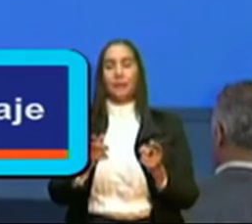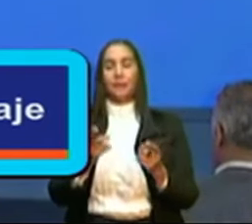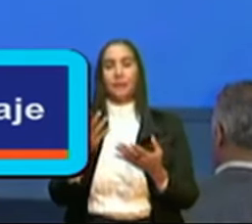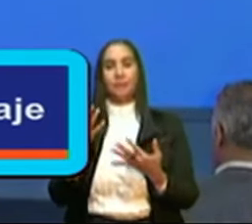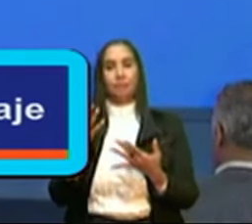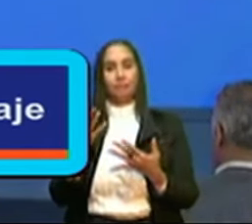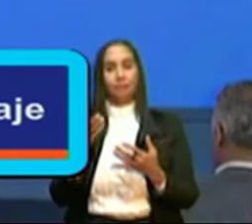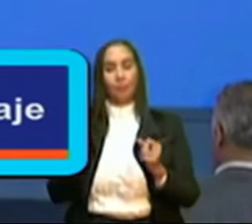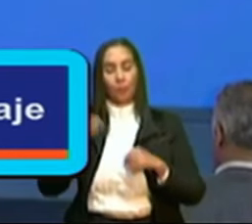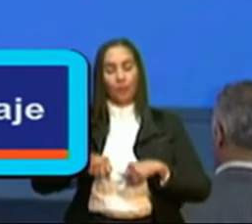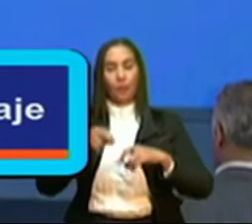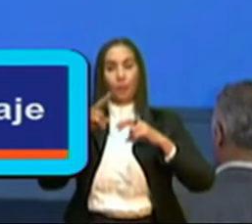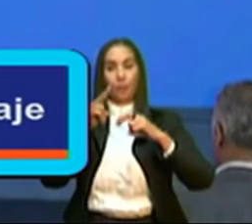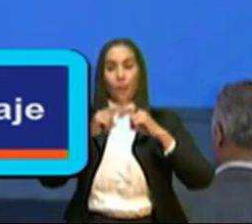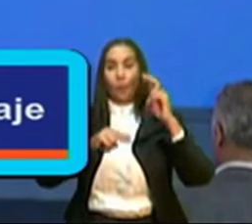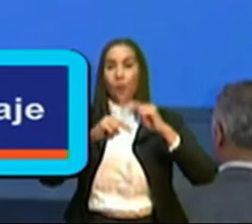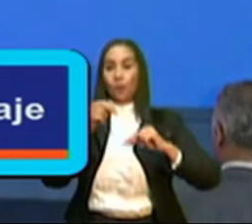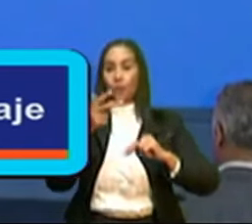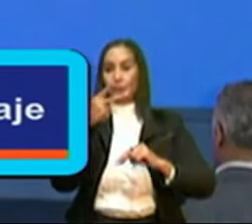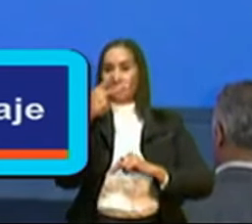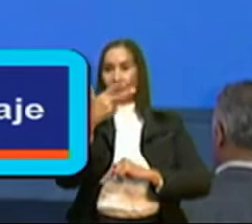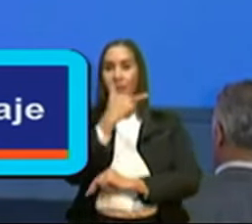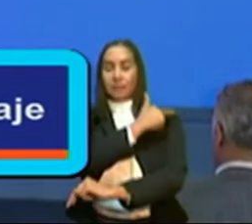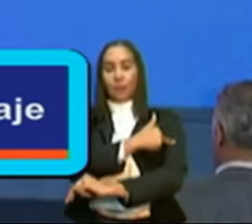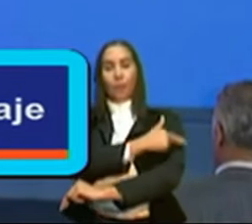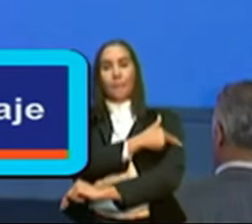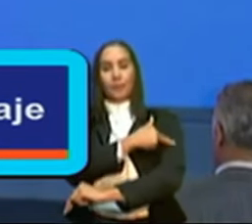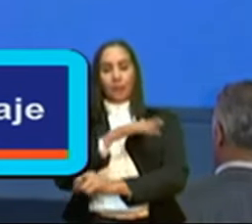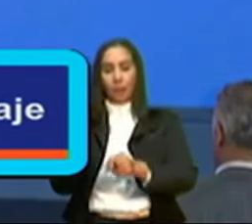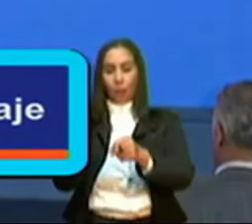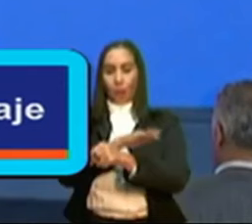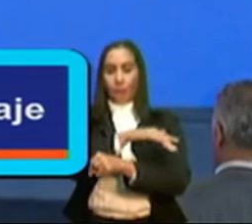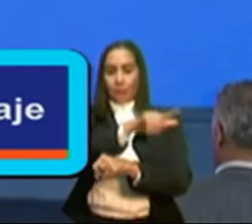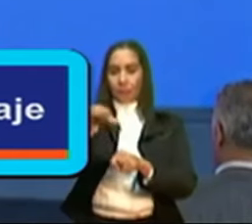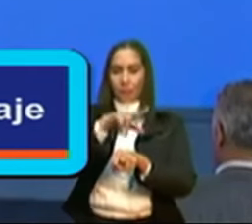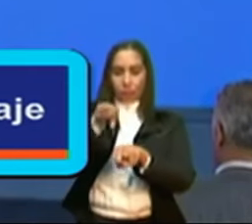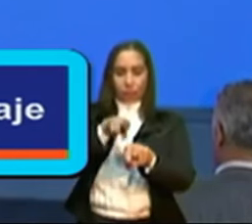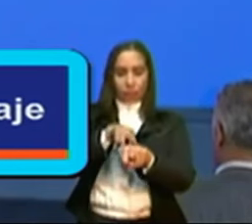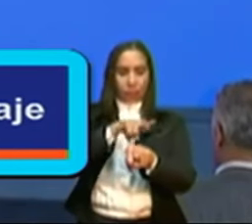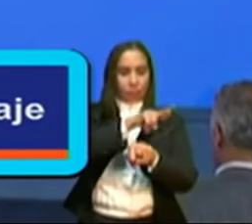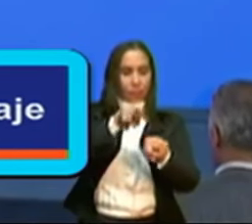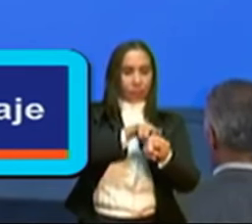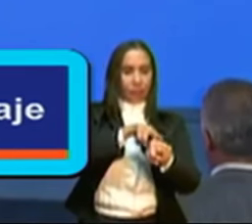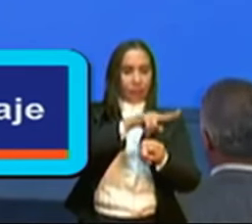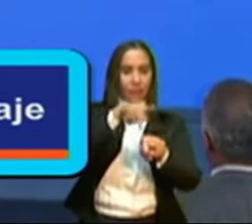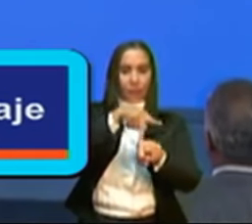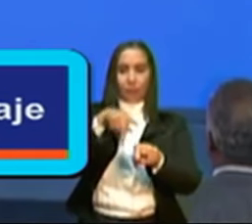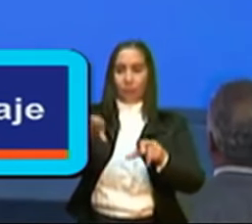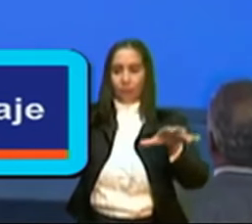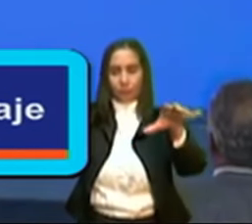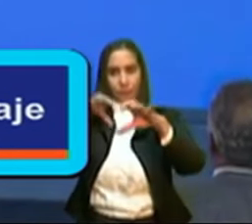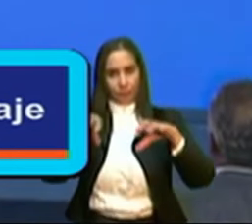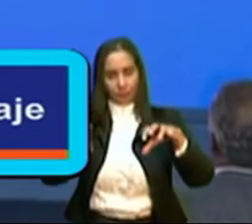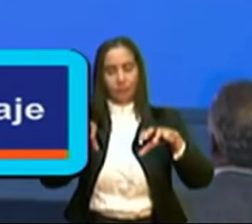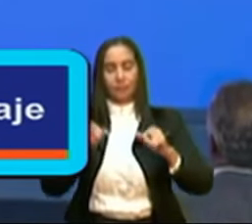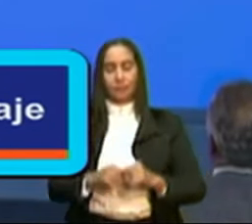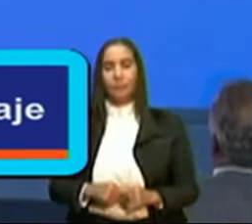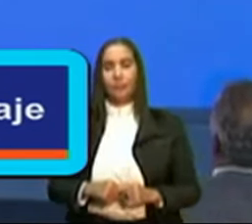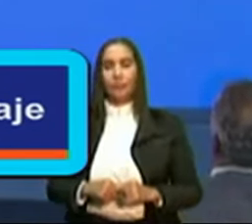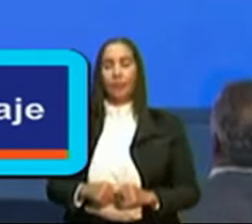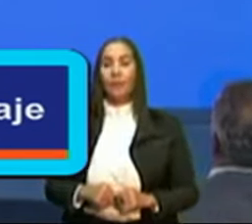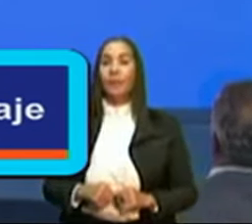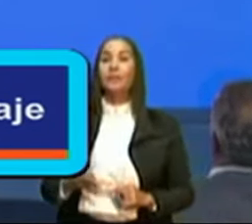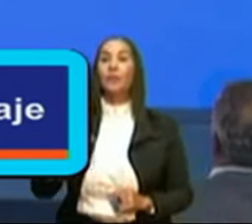se podían construir tres hospitales completos regionales en diferentes regiones del país que hubiese